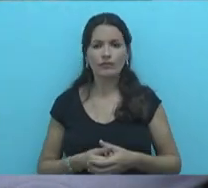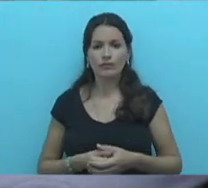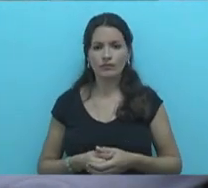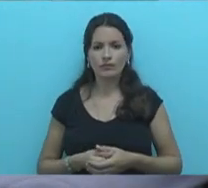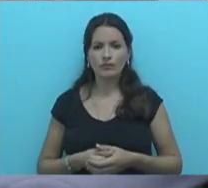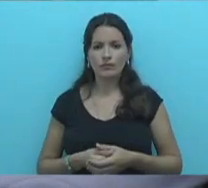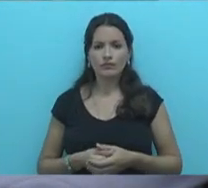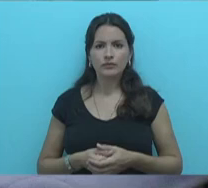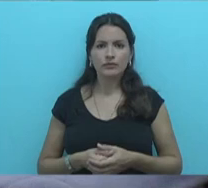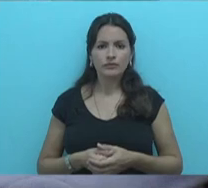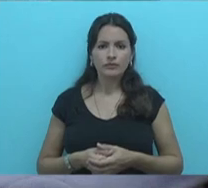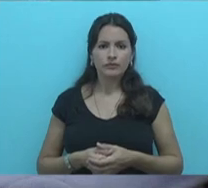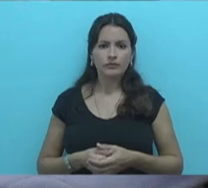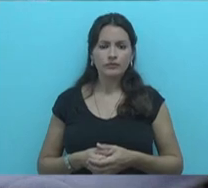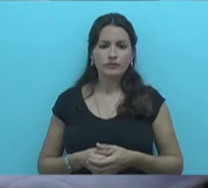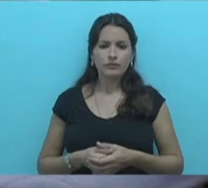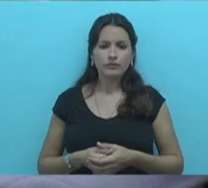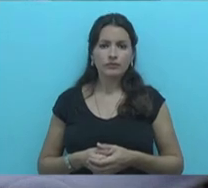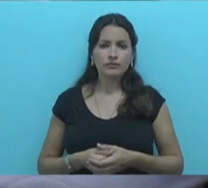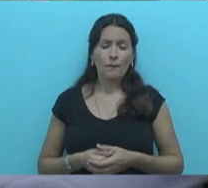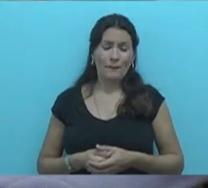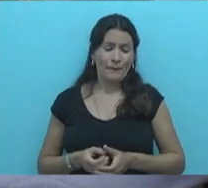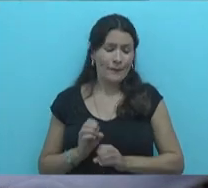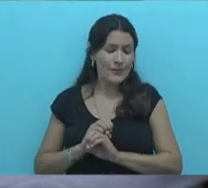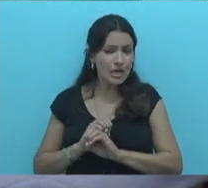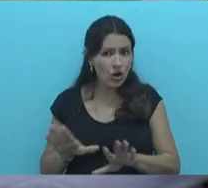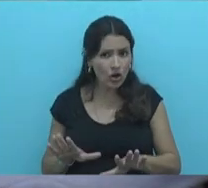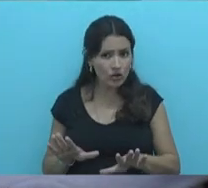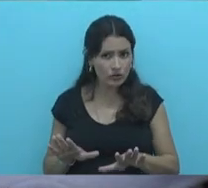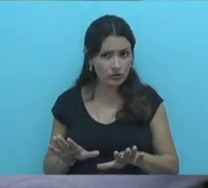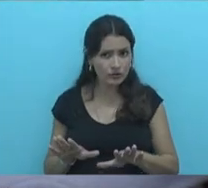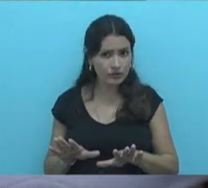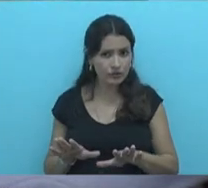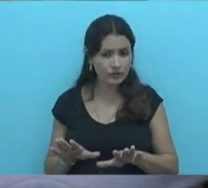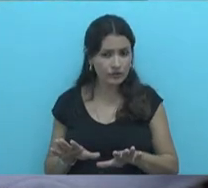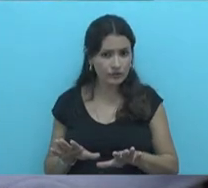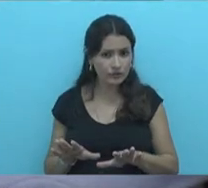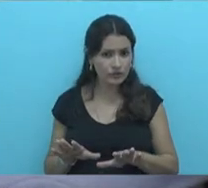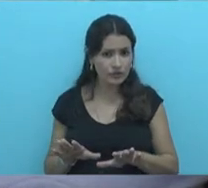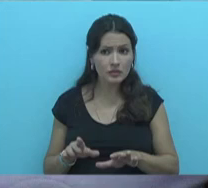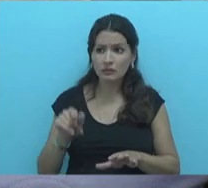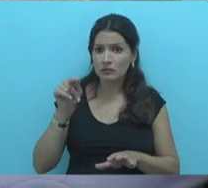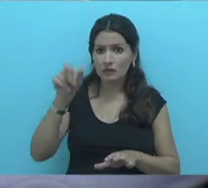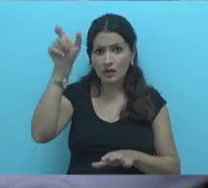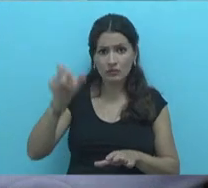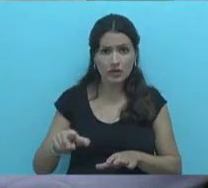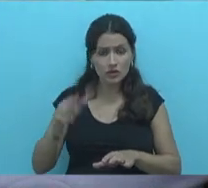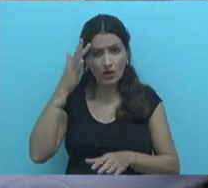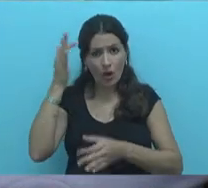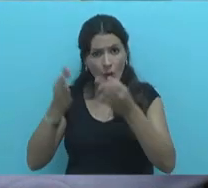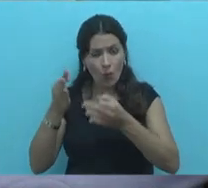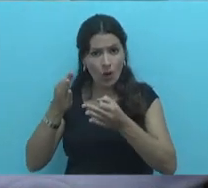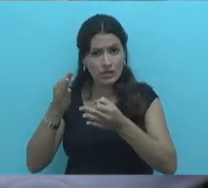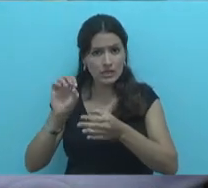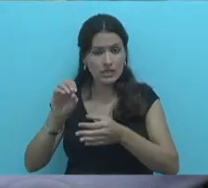Ramos Padilla. Y lo más grave aún es que en función de la exposición que hizo este juez que está